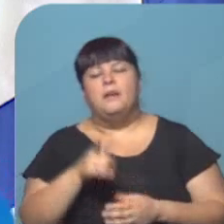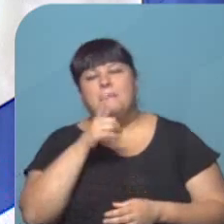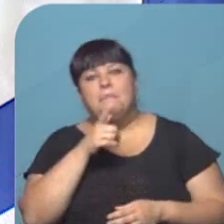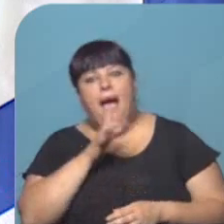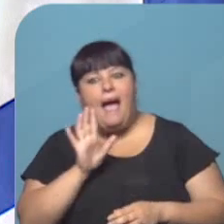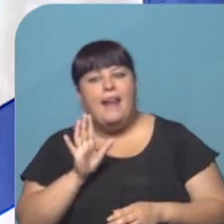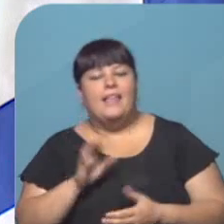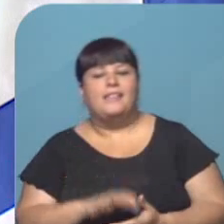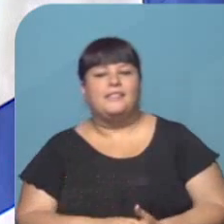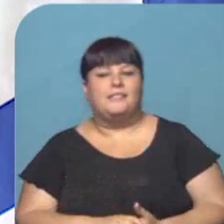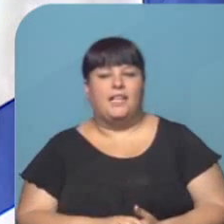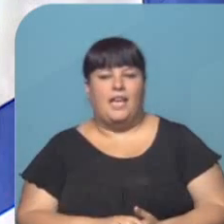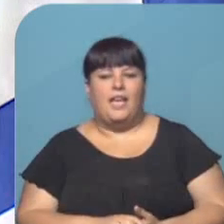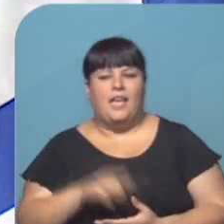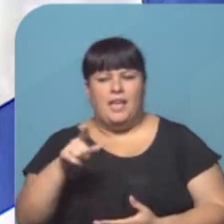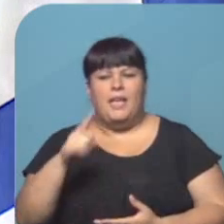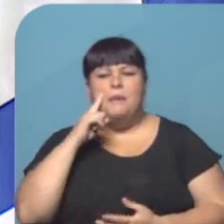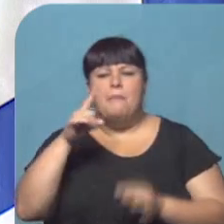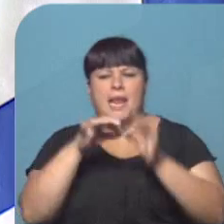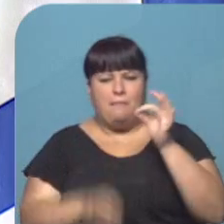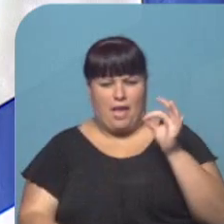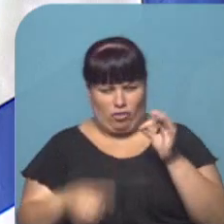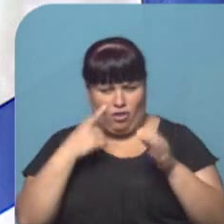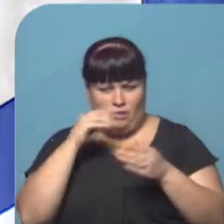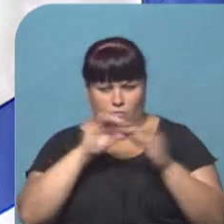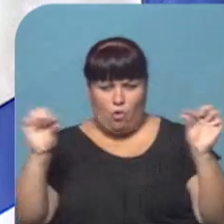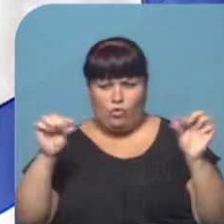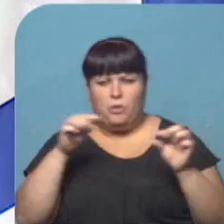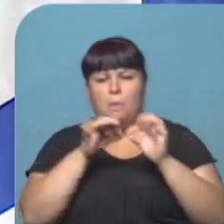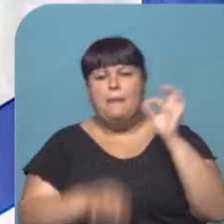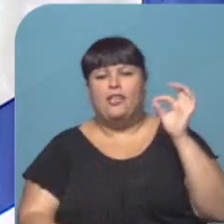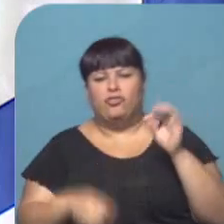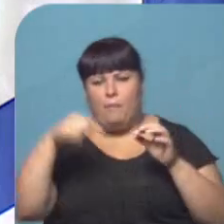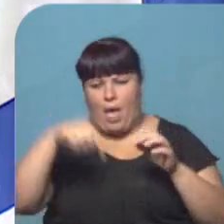esto es a 1000 metros, ahí figuran en metros la profundidad.